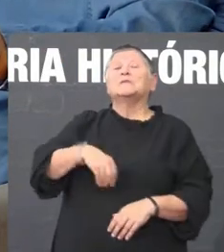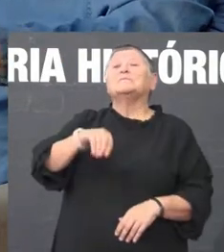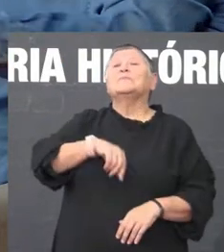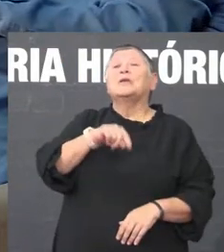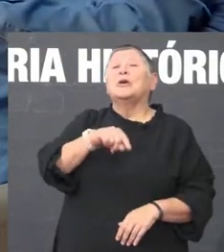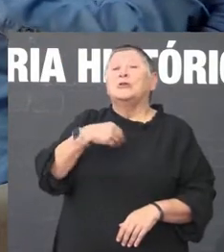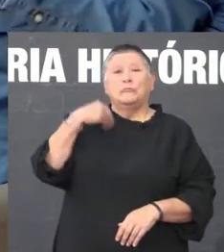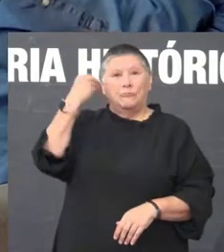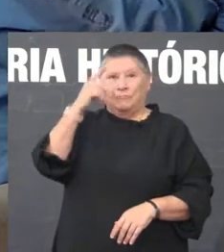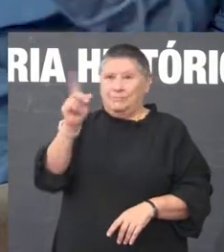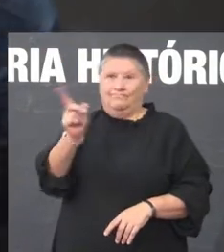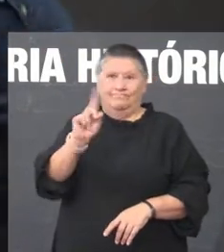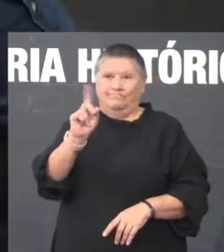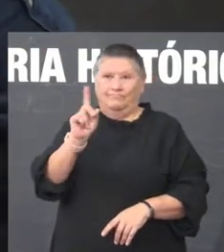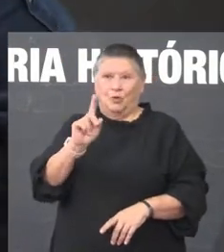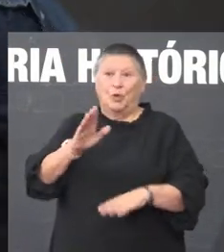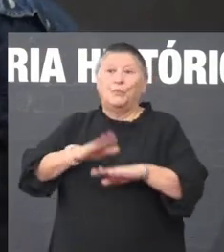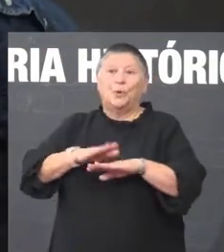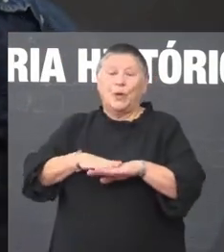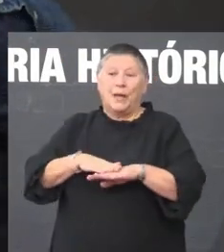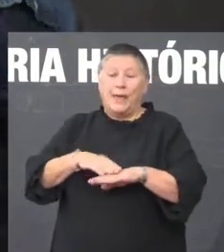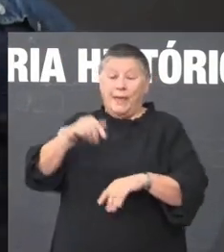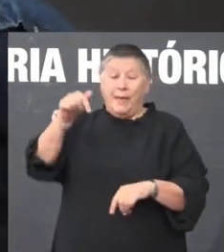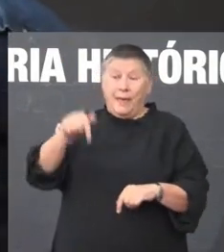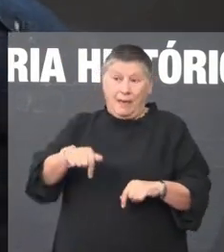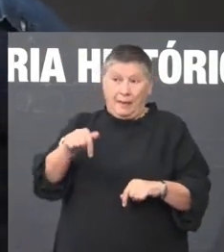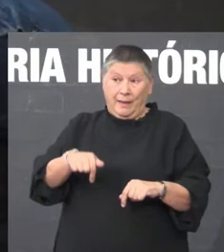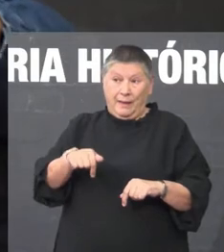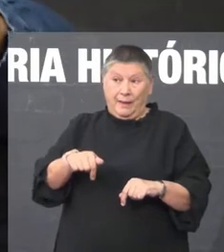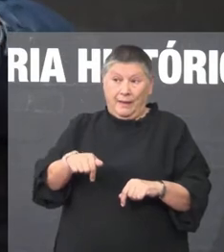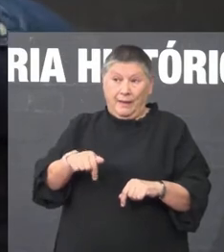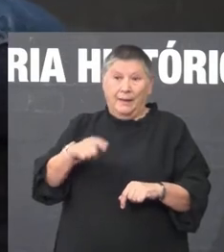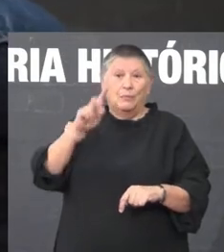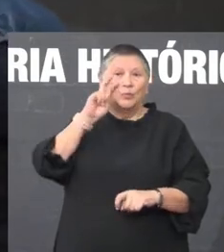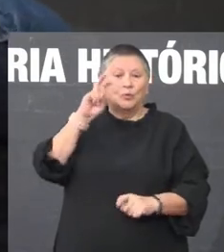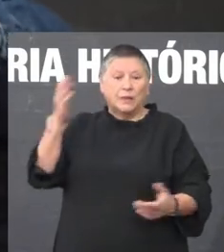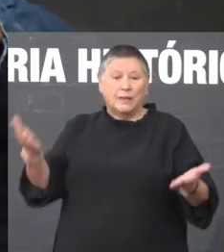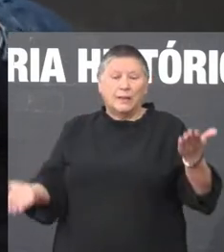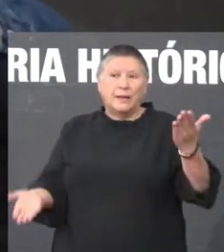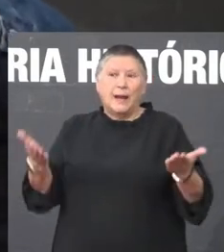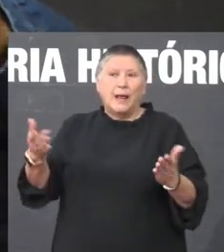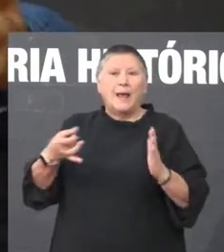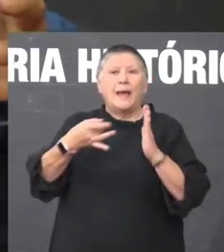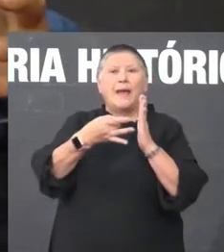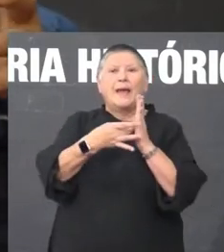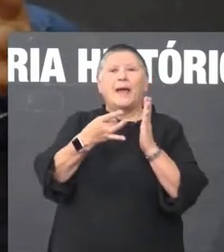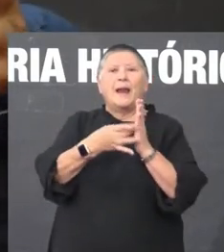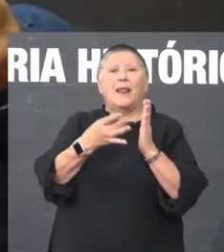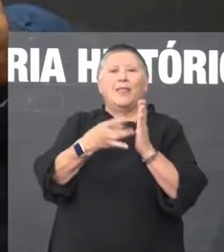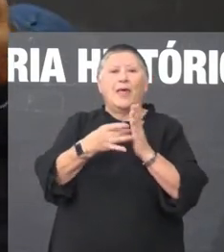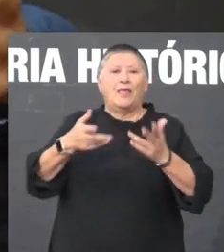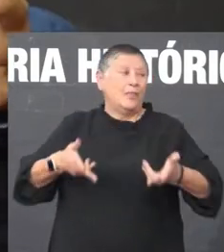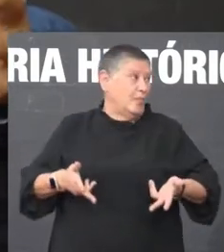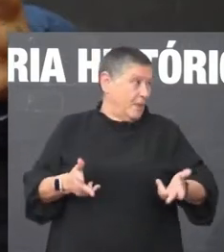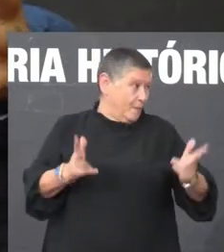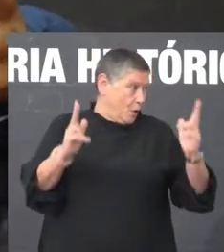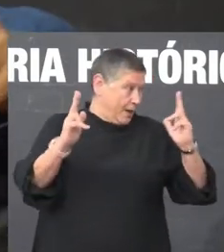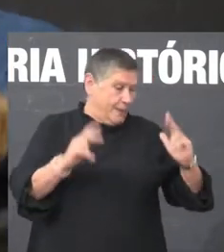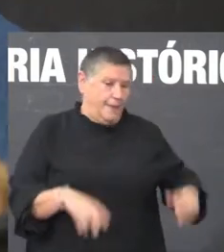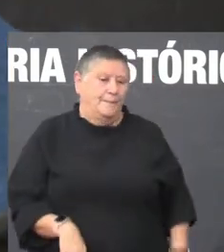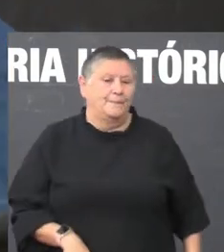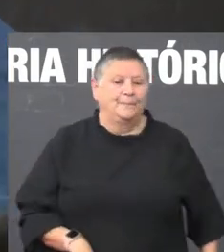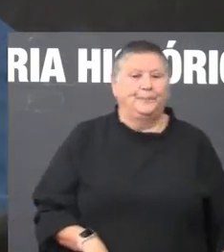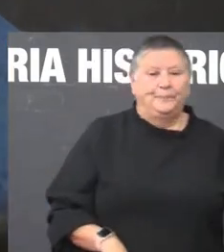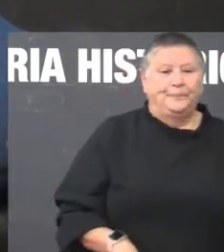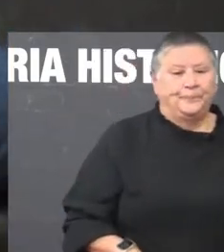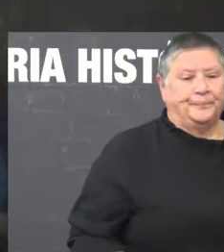que no. ¿Por qué? Porque aquí de lo que se trata es de calibrar la calidad de la democrática, de la democracia.